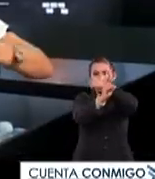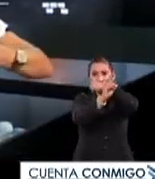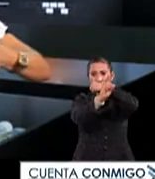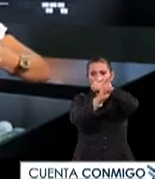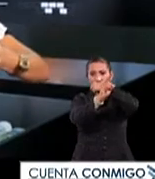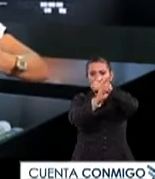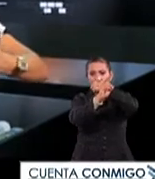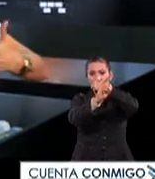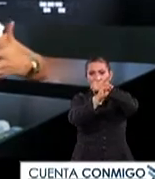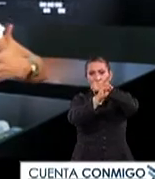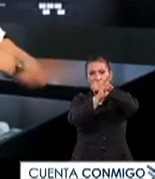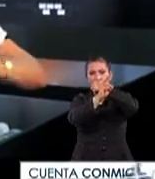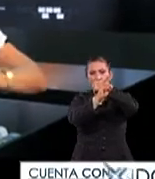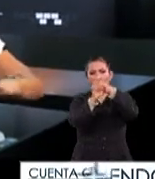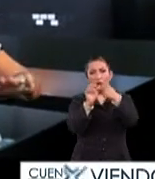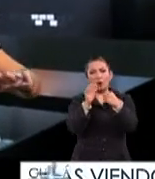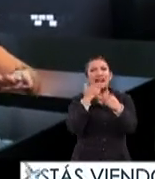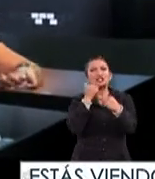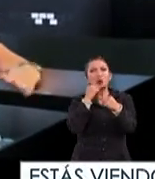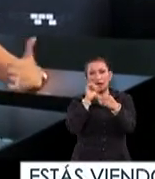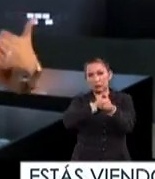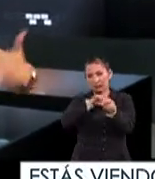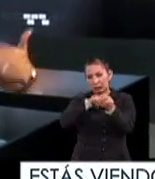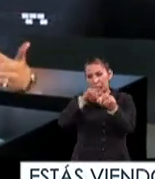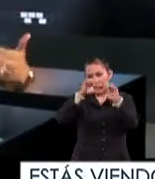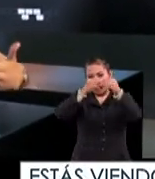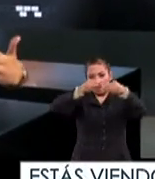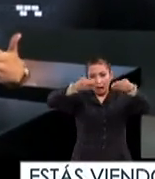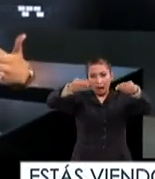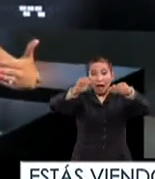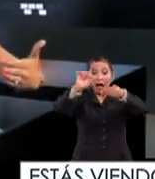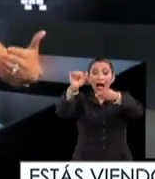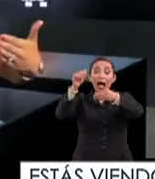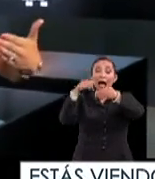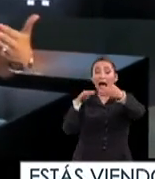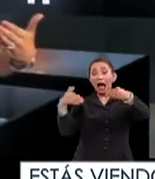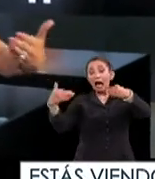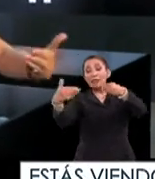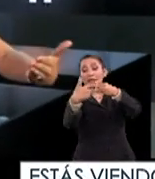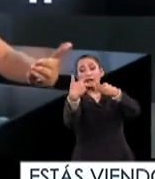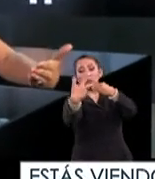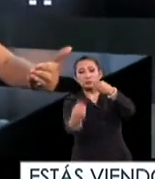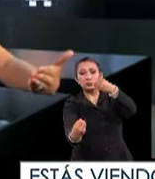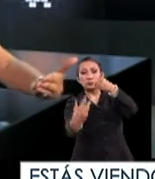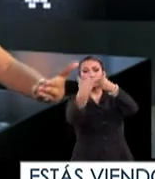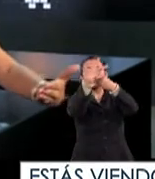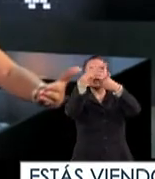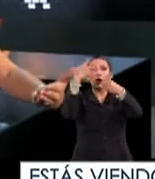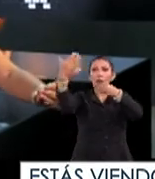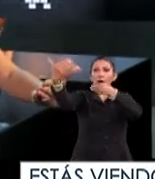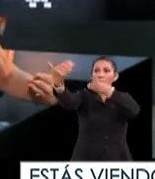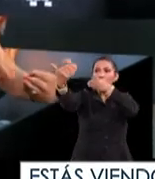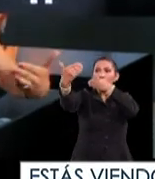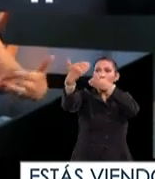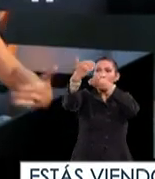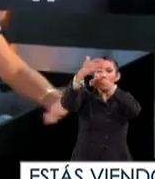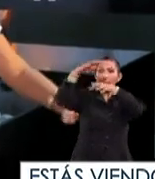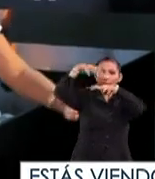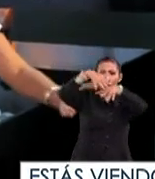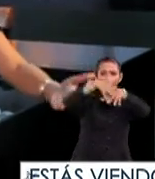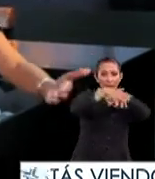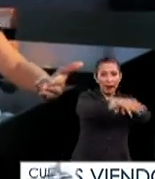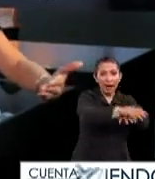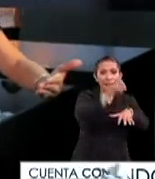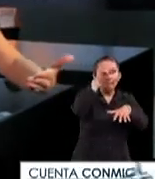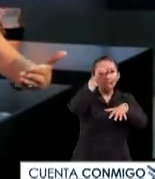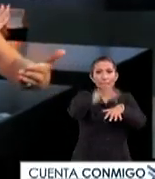como de estos de azúcar, y había una proyección atrás. Entonces, bueno, tú lo ves y ves cómo se va acercando al mar. Y lo que